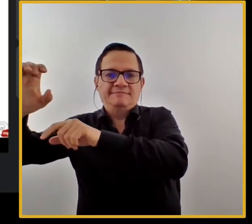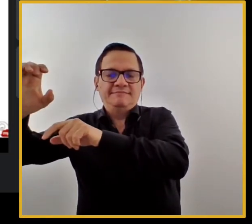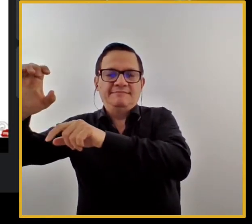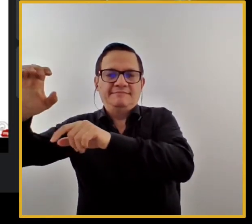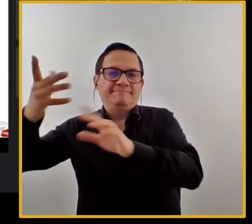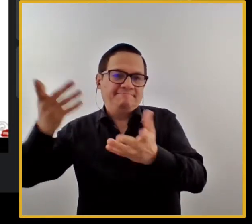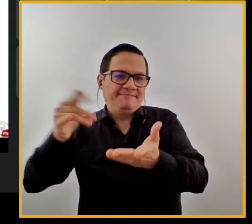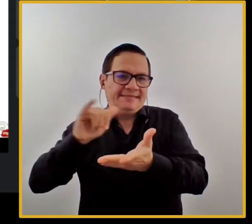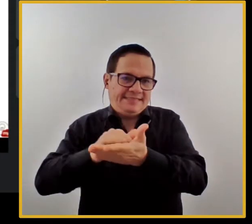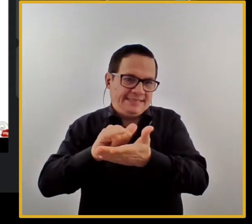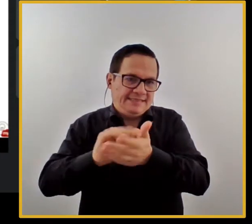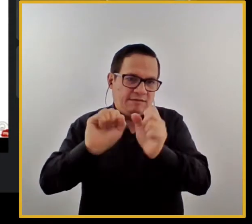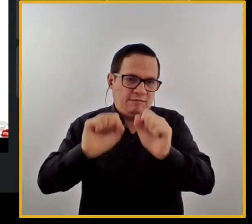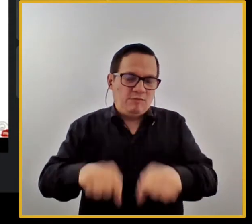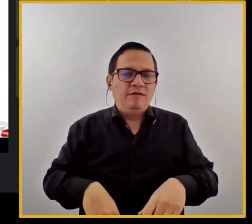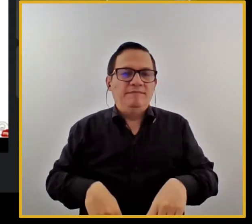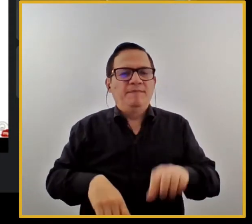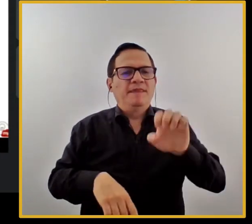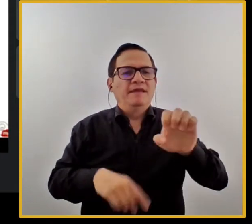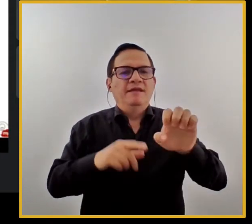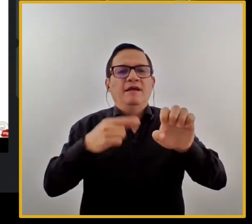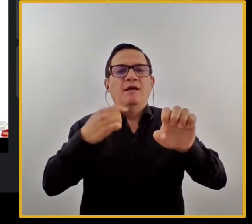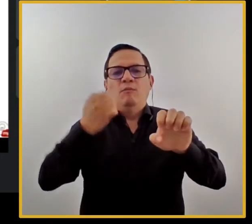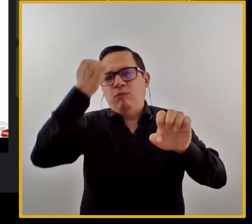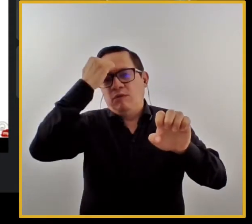Y entonces